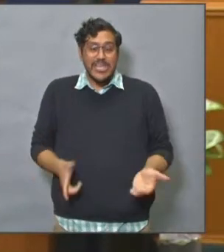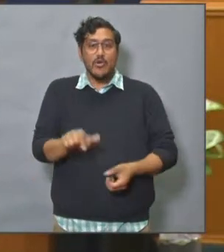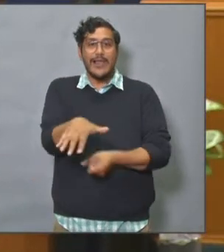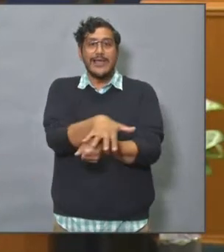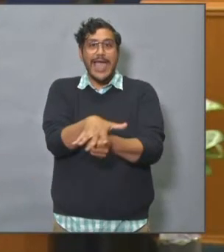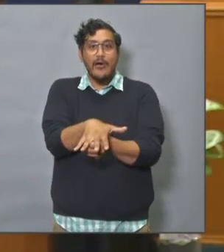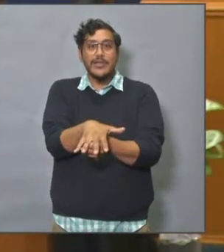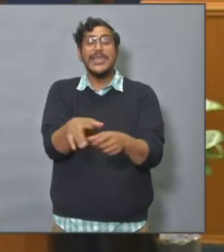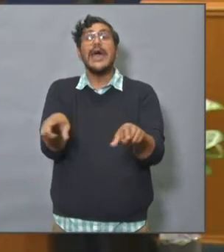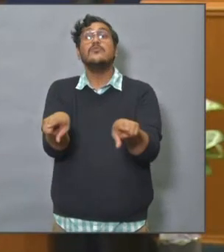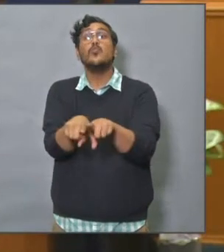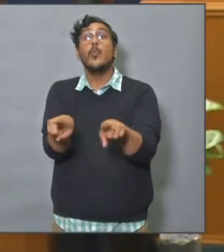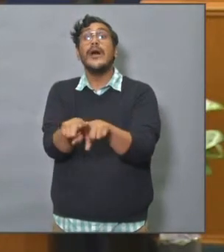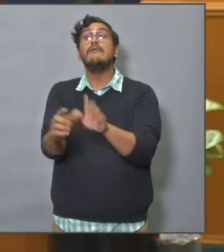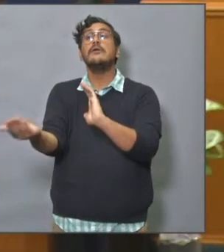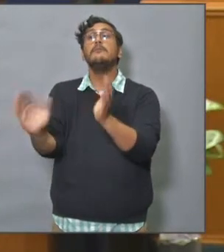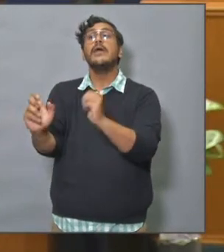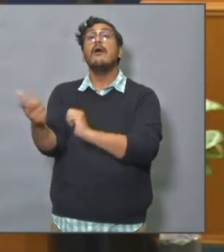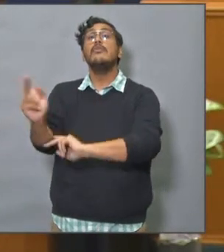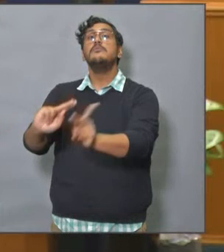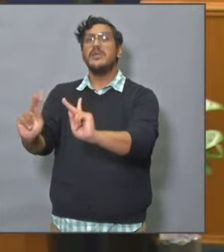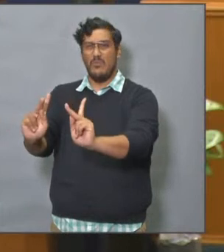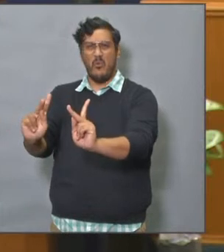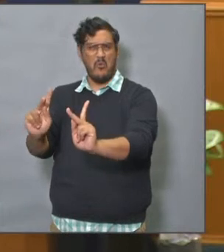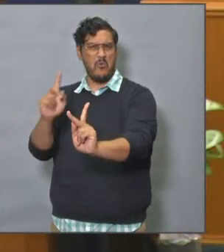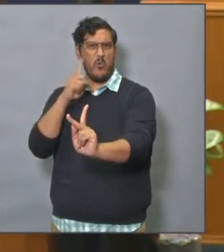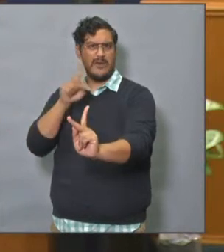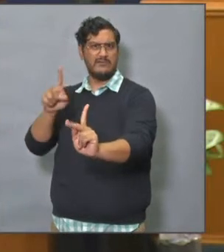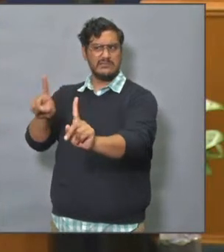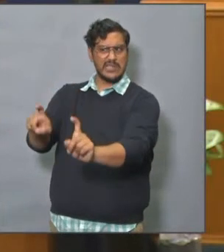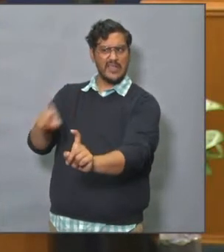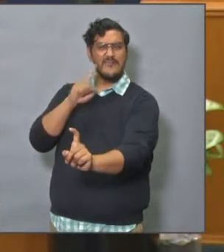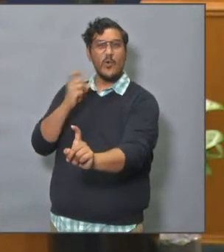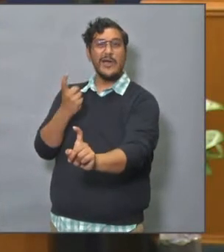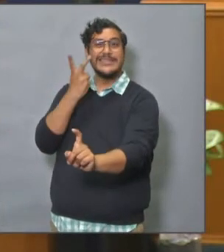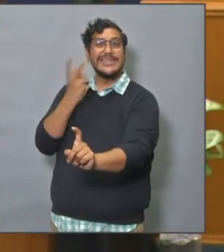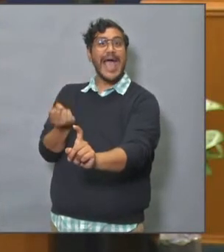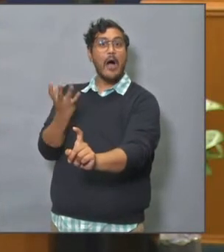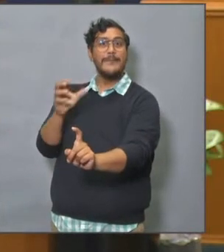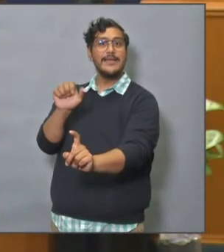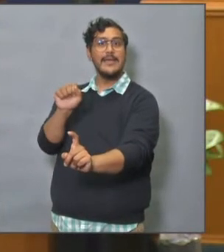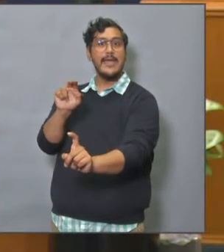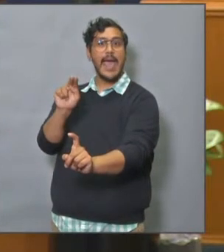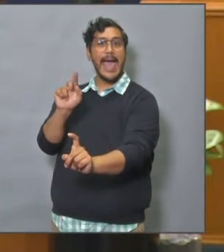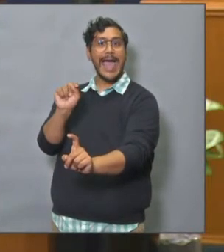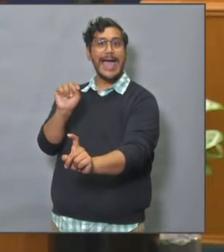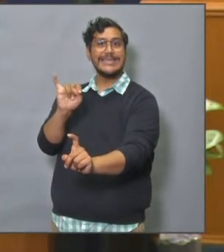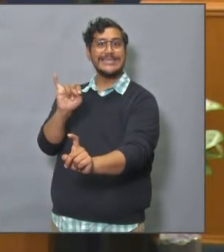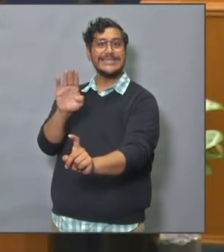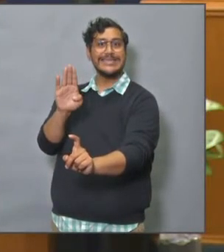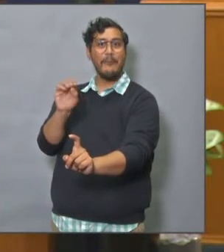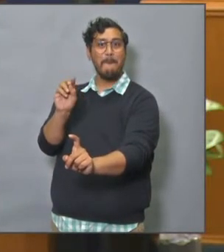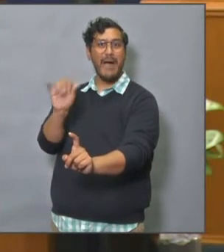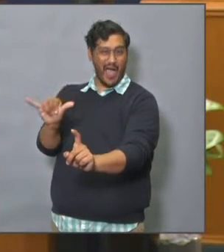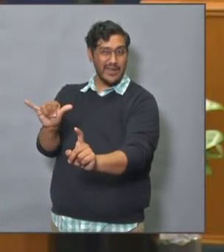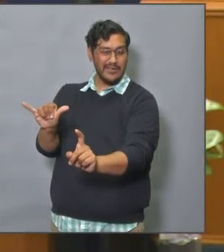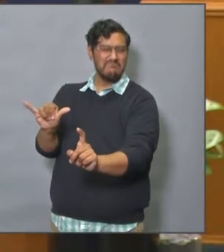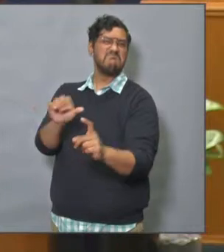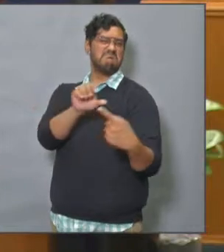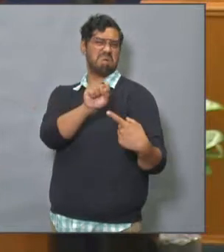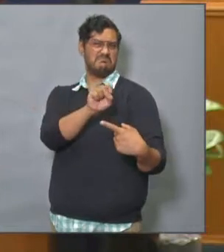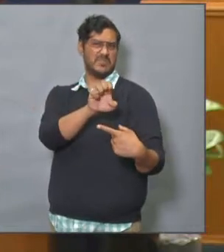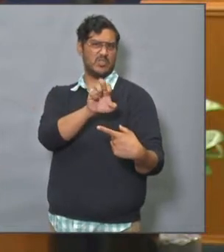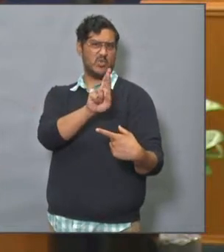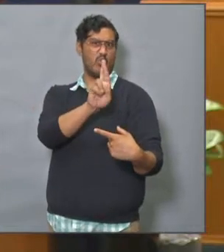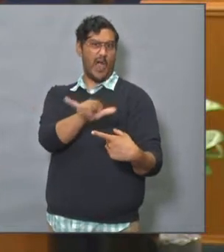surveillance serology testing. Remember, that's the antibody testing that we do. So, I hope we continue to learn more and we can more definitively answer